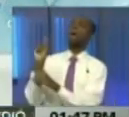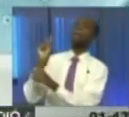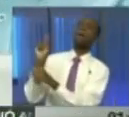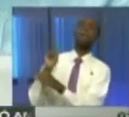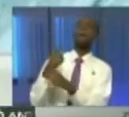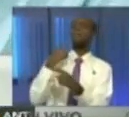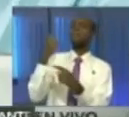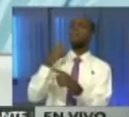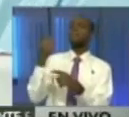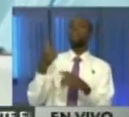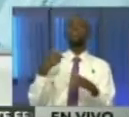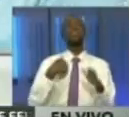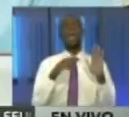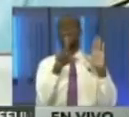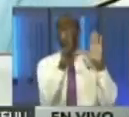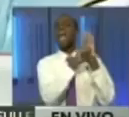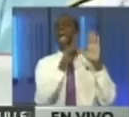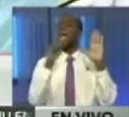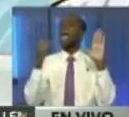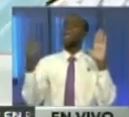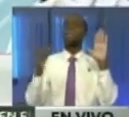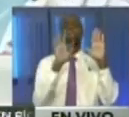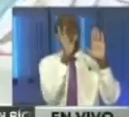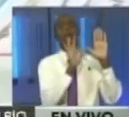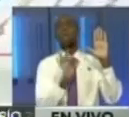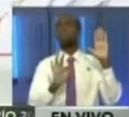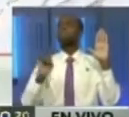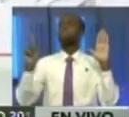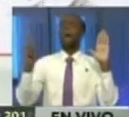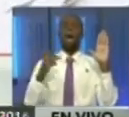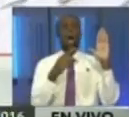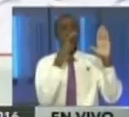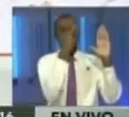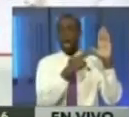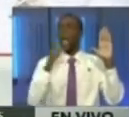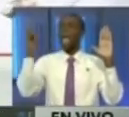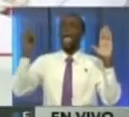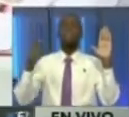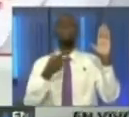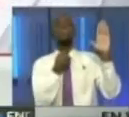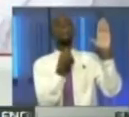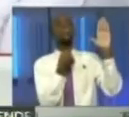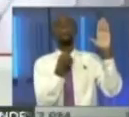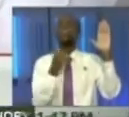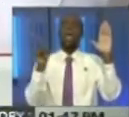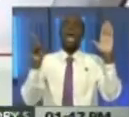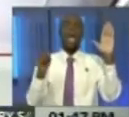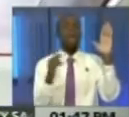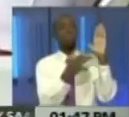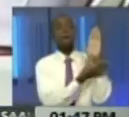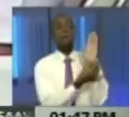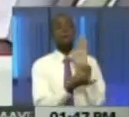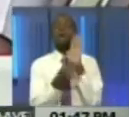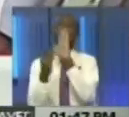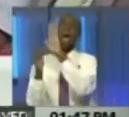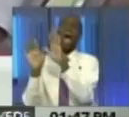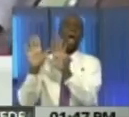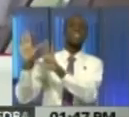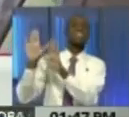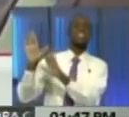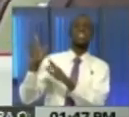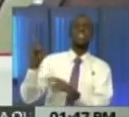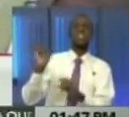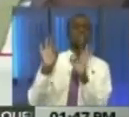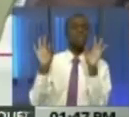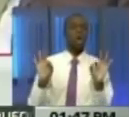la aplicación de la ley es un capricho y que complacer una demanda violatoria de las normas es